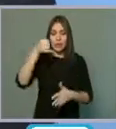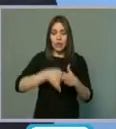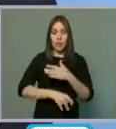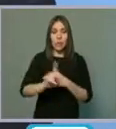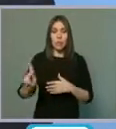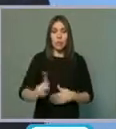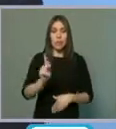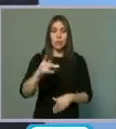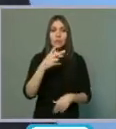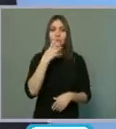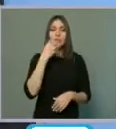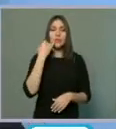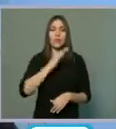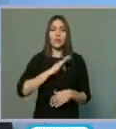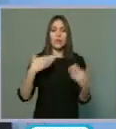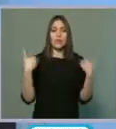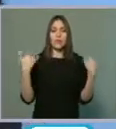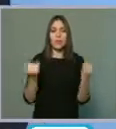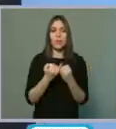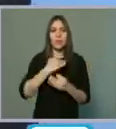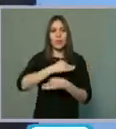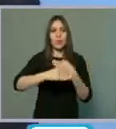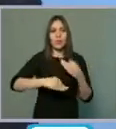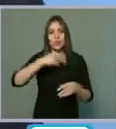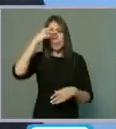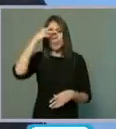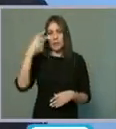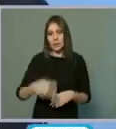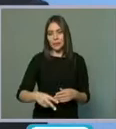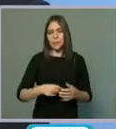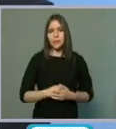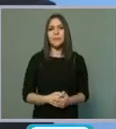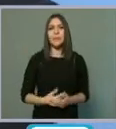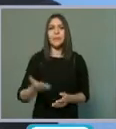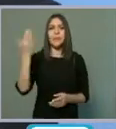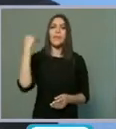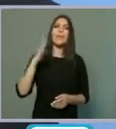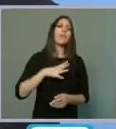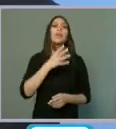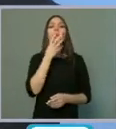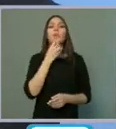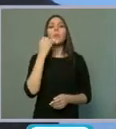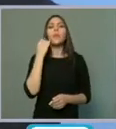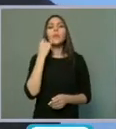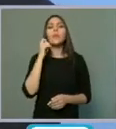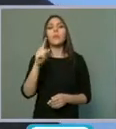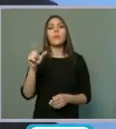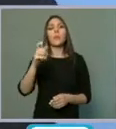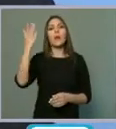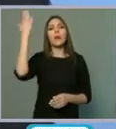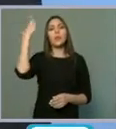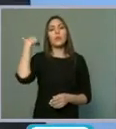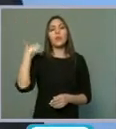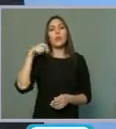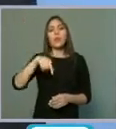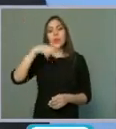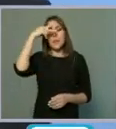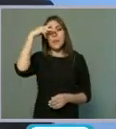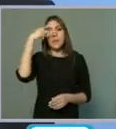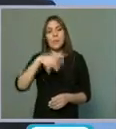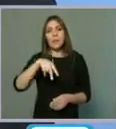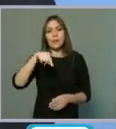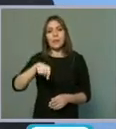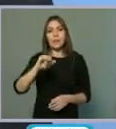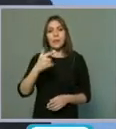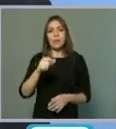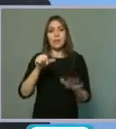historia de nosotros Mira. mismos como mexicanos. Hay que Claro. recordar que tuvimos judíos conversos en la Nueva España desde el siglo XVI. La primera mezquita de